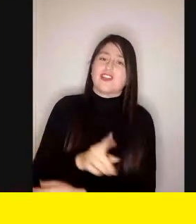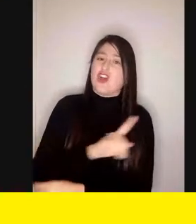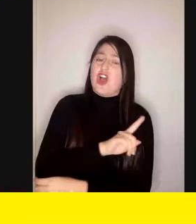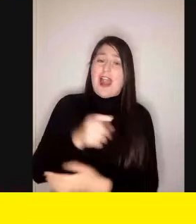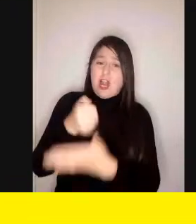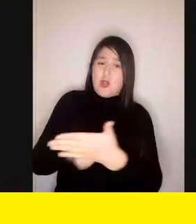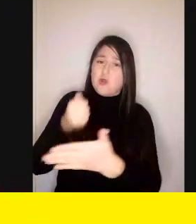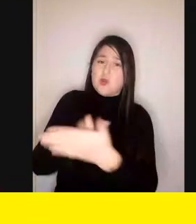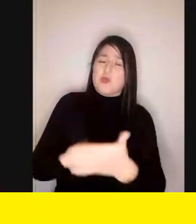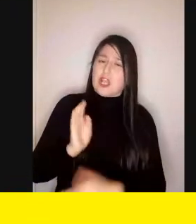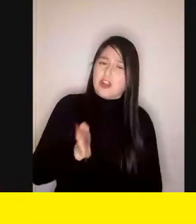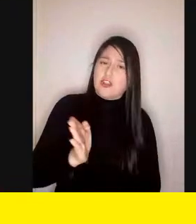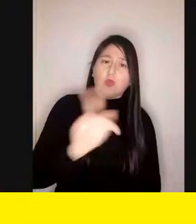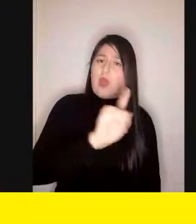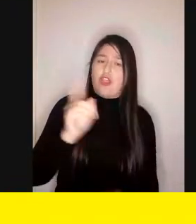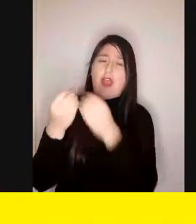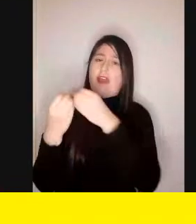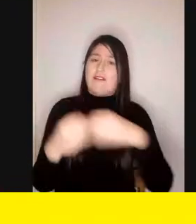decimos acá.